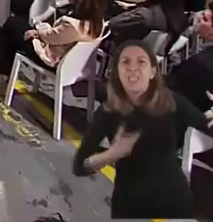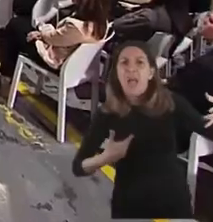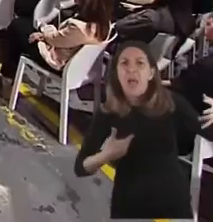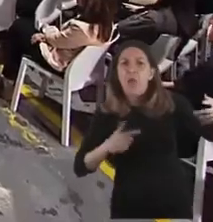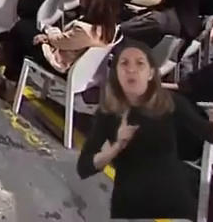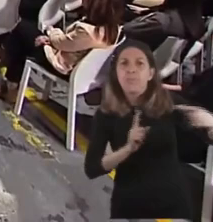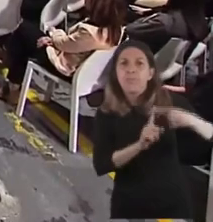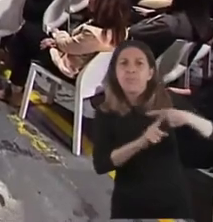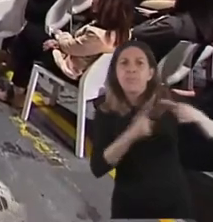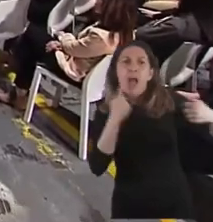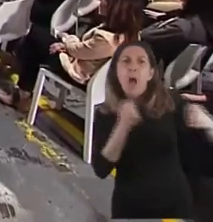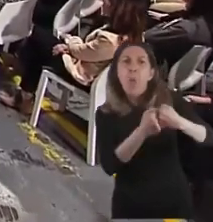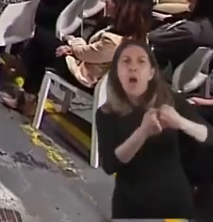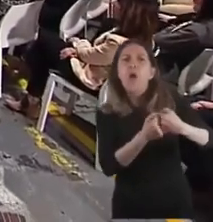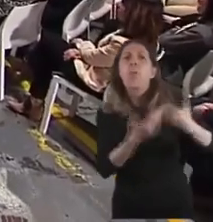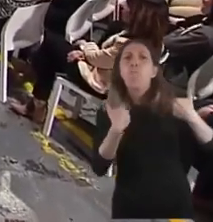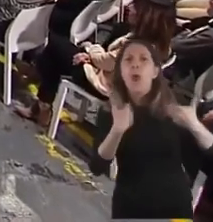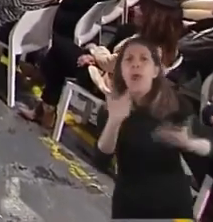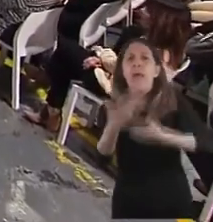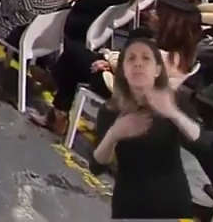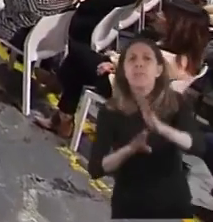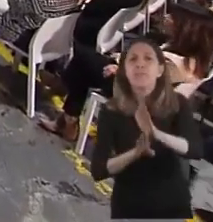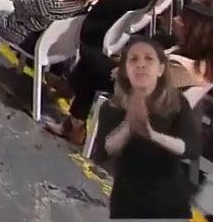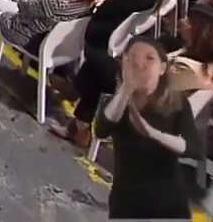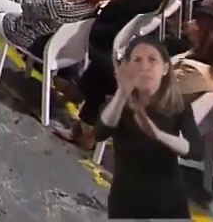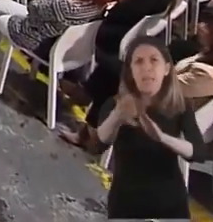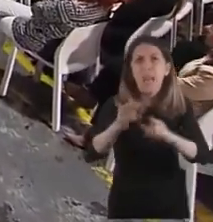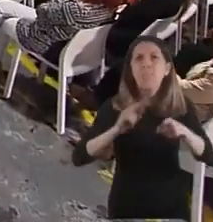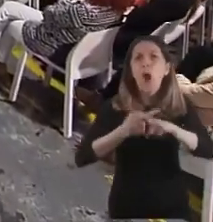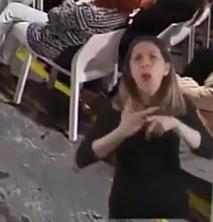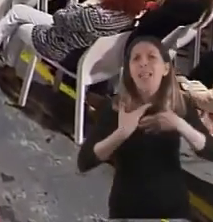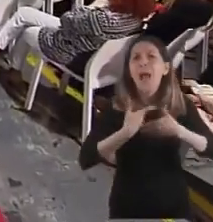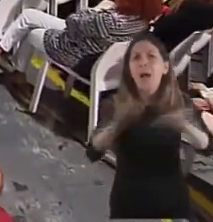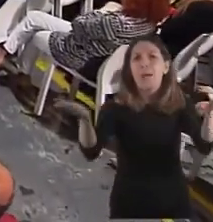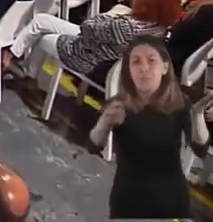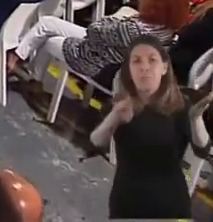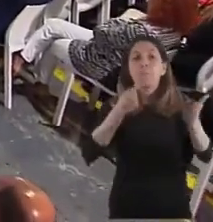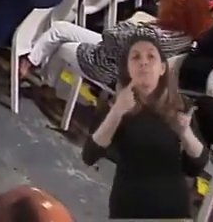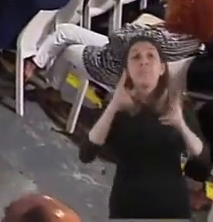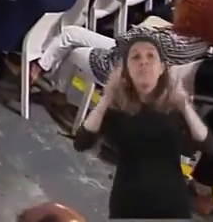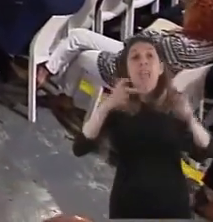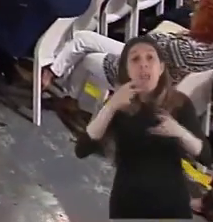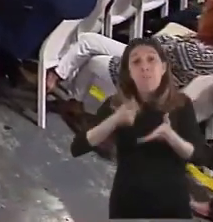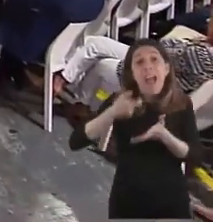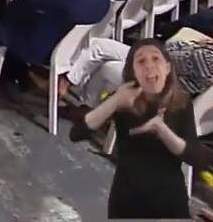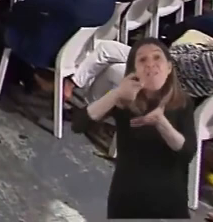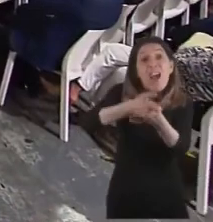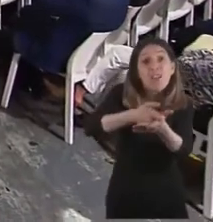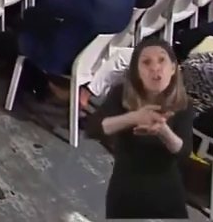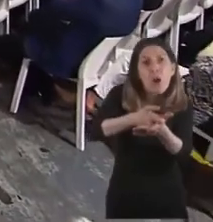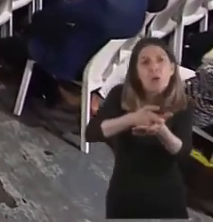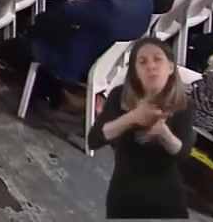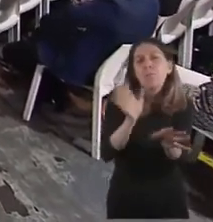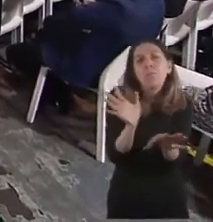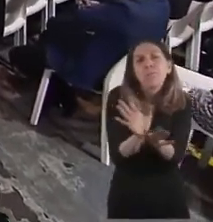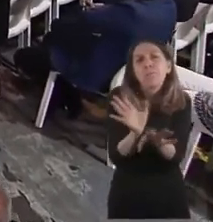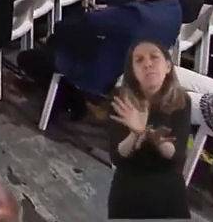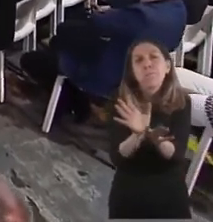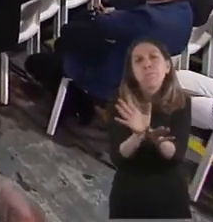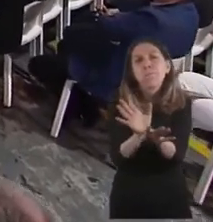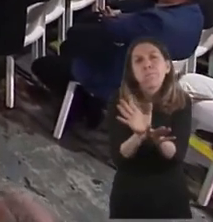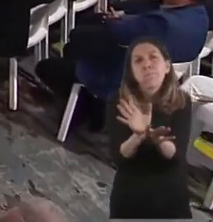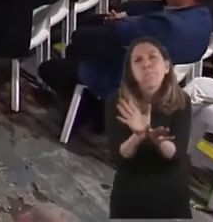podemos construir una política de Estado. Esto, en términos de inversiones, significa